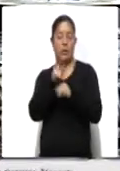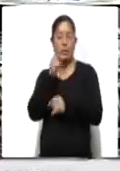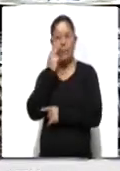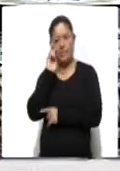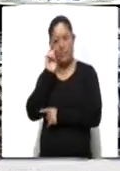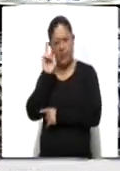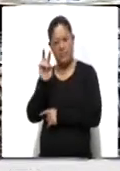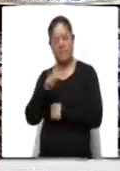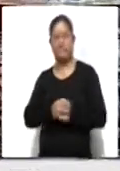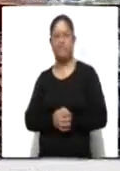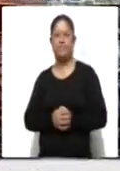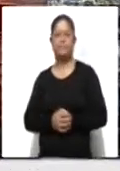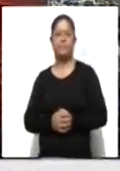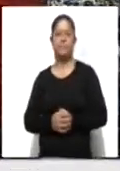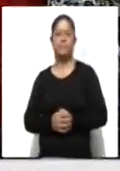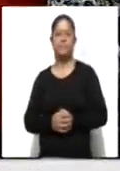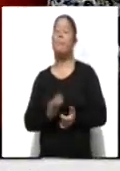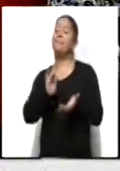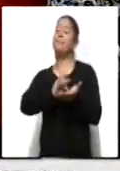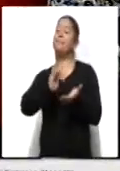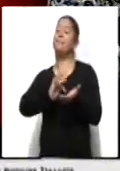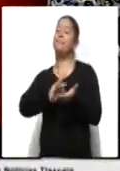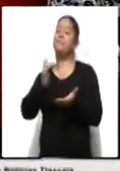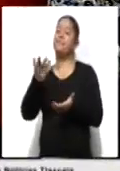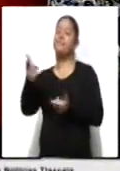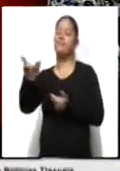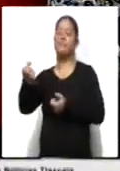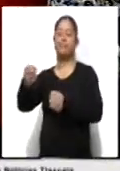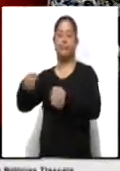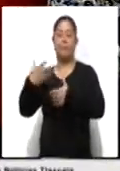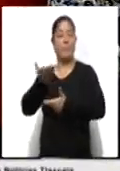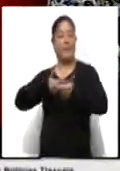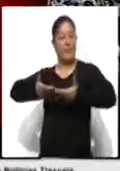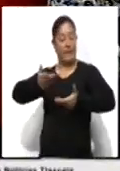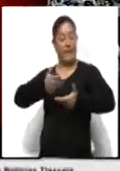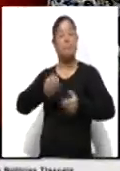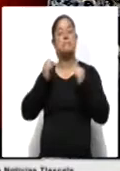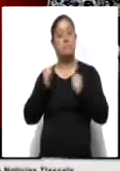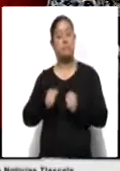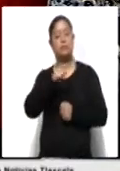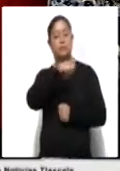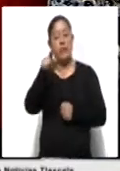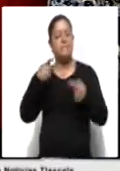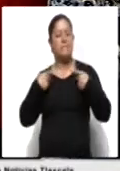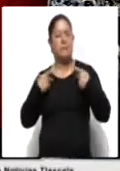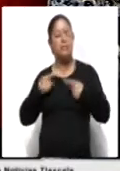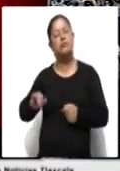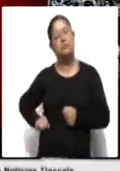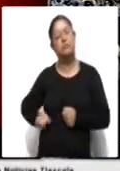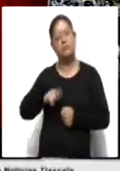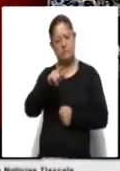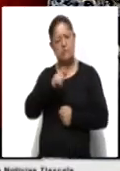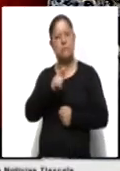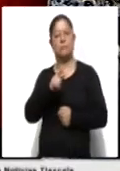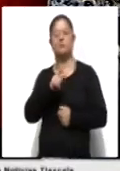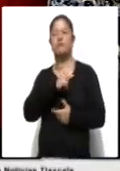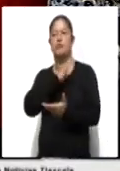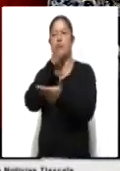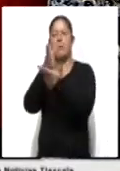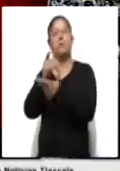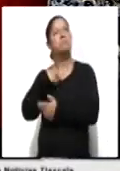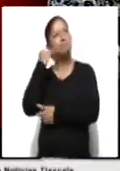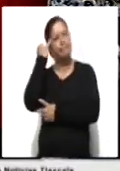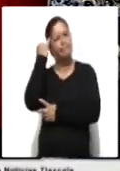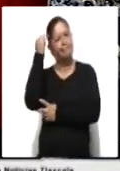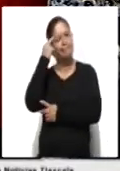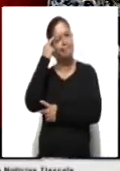Pues agradecemos muchísimo que nos hayas compartido esto. Sin duda yo creo que habrá ya personas muy interesadas que acudirán, que tomarán esto como